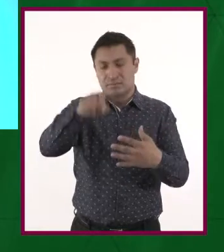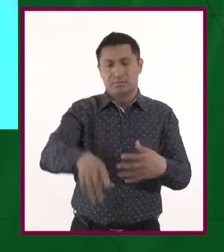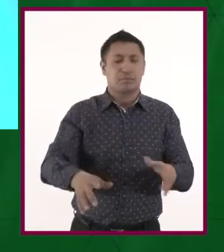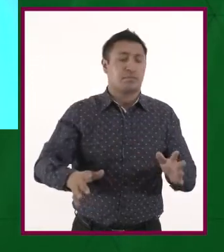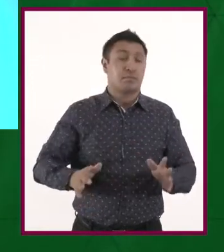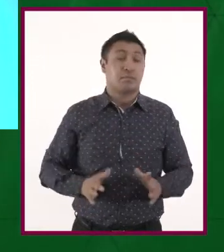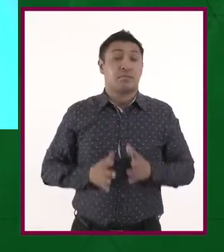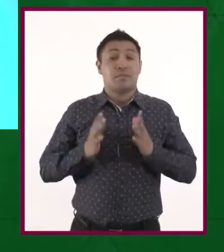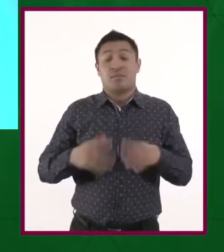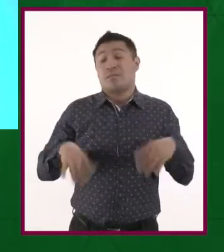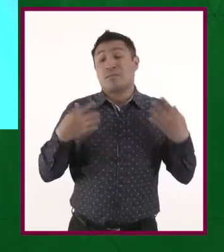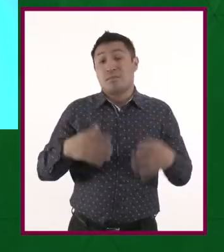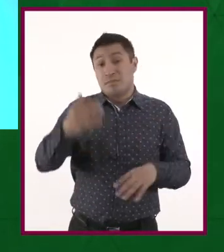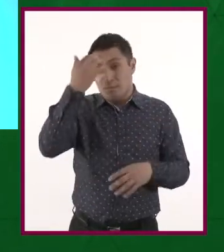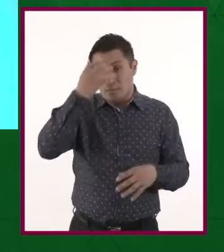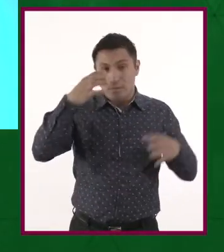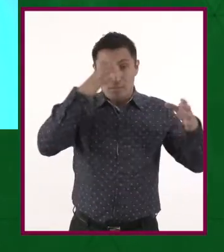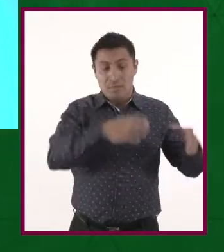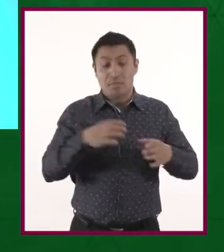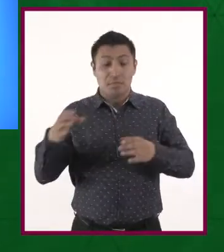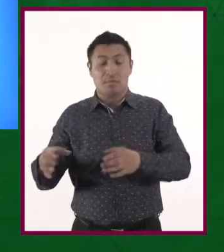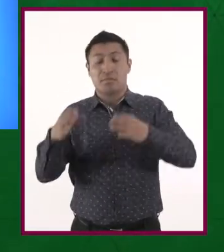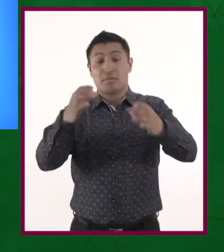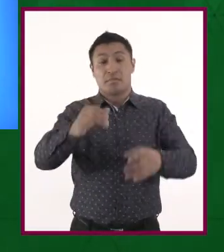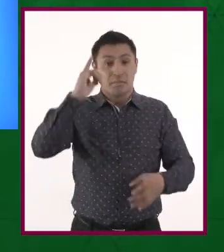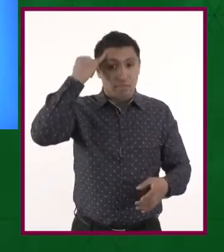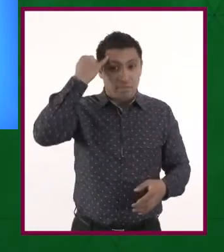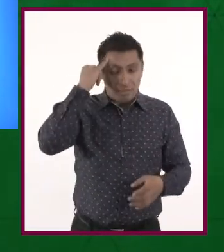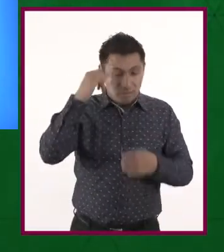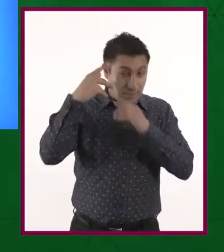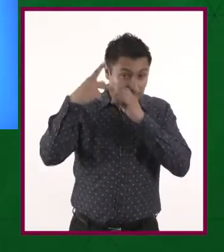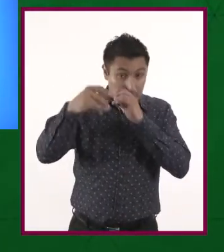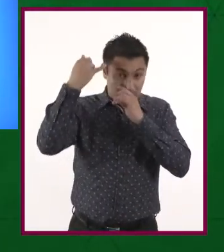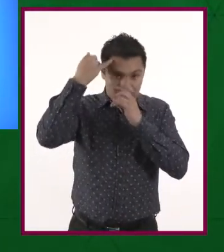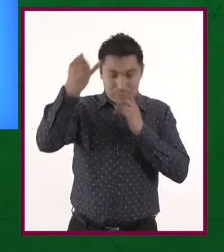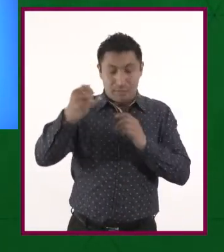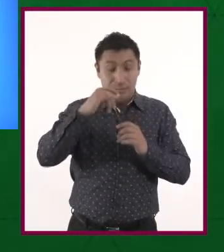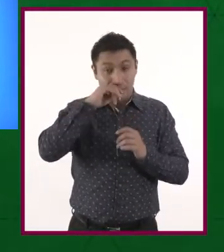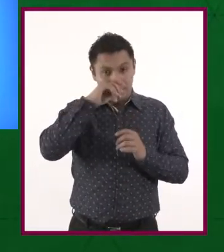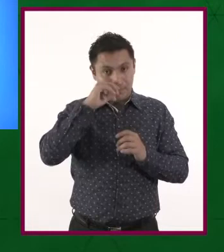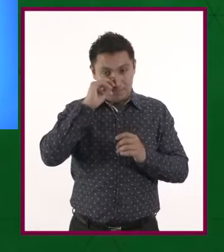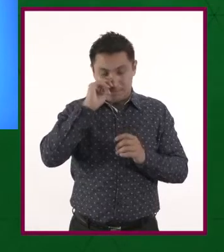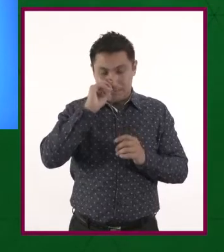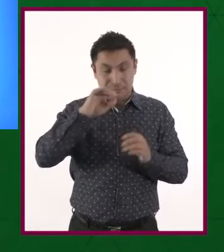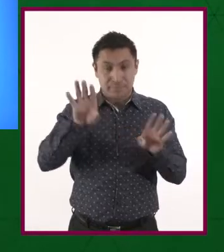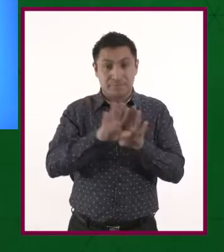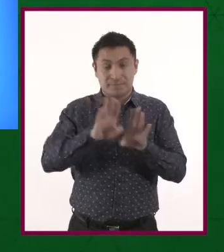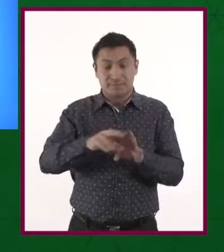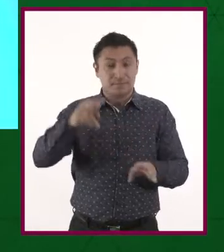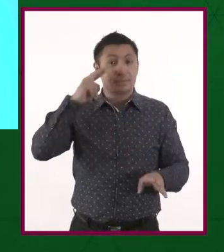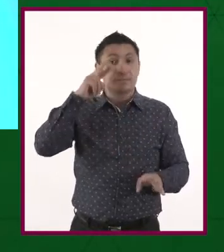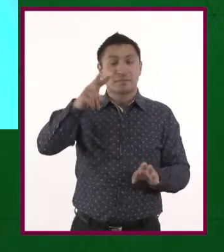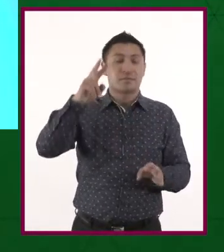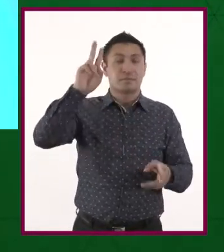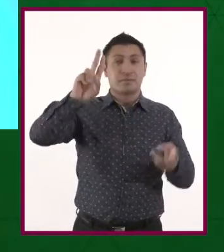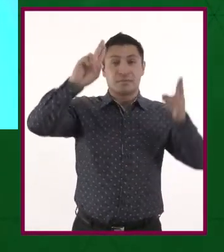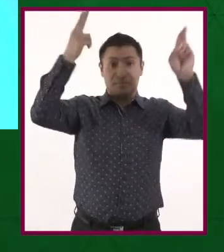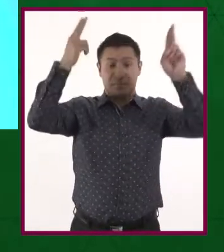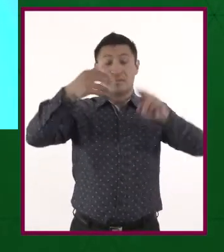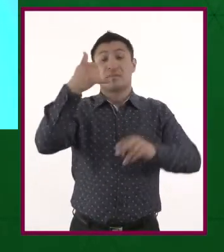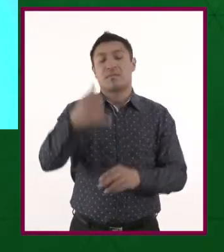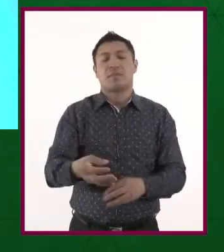saber más sobre algunas comunidades indígenas, sobre su cosmovisión, entendida como la visión del universo, y sobre